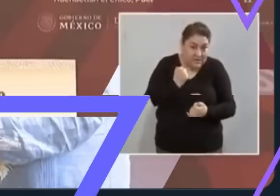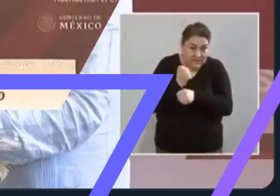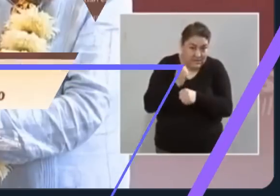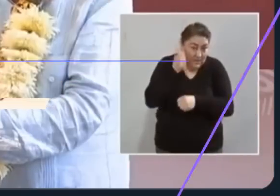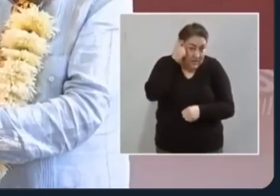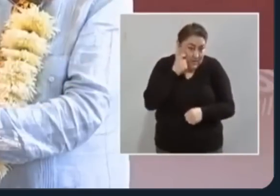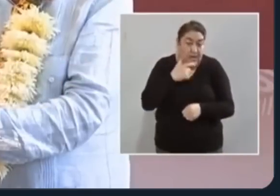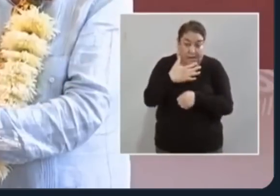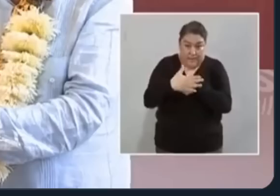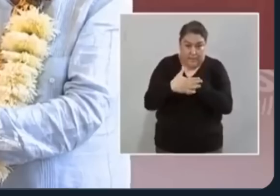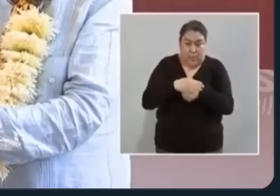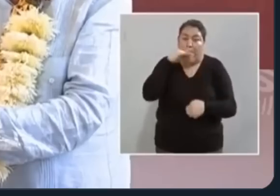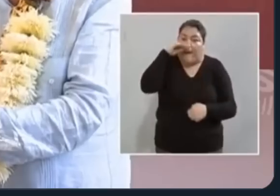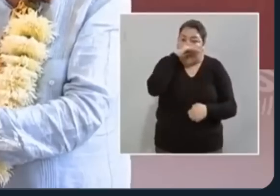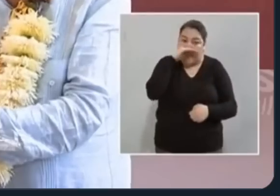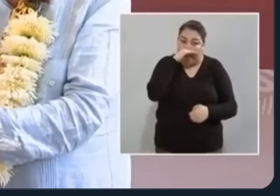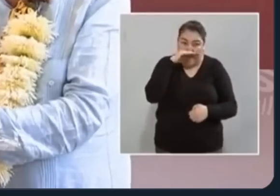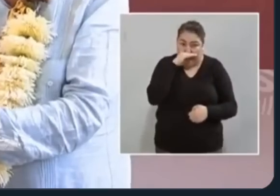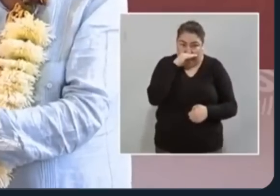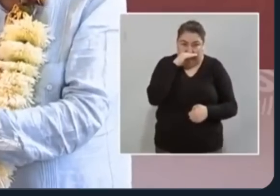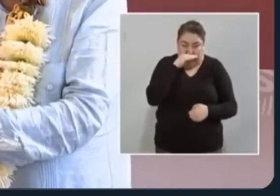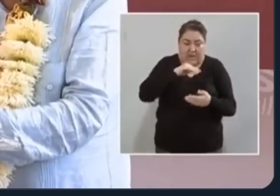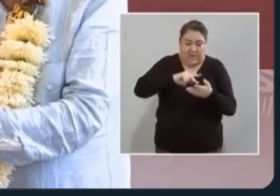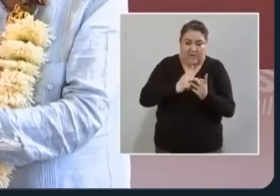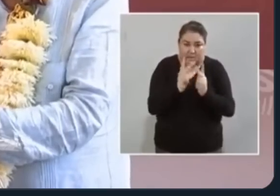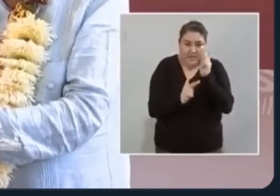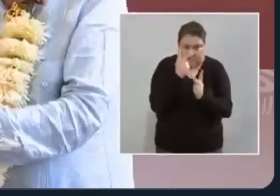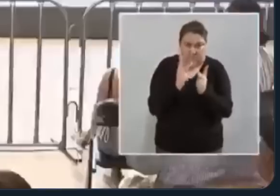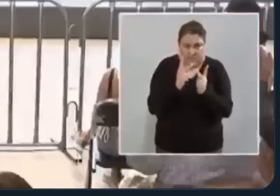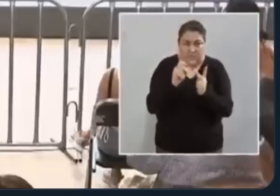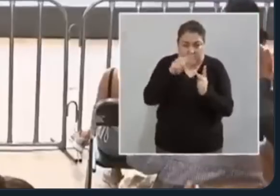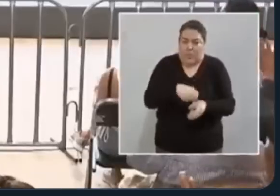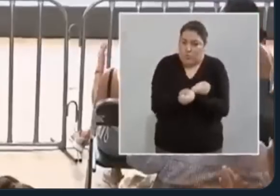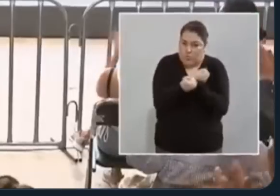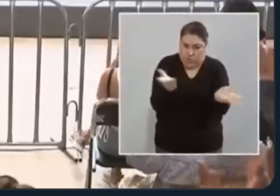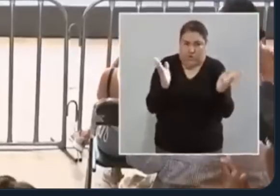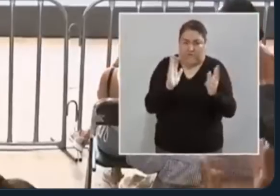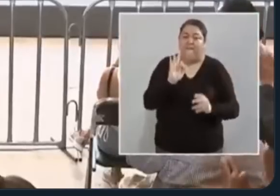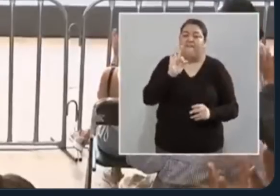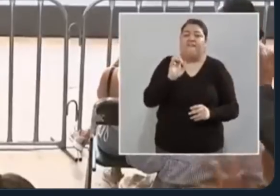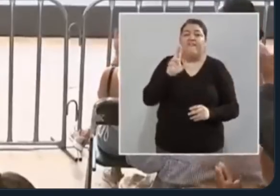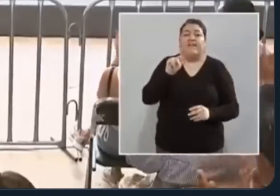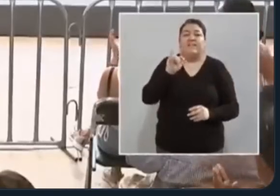Vamos a entregar de manera gratuita los fertilizantes en Puebla a todos.